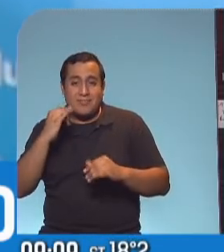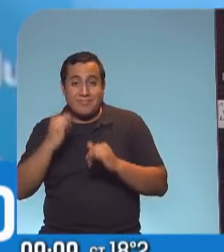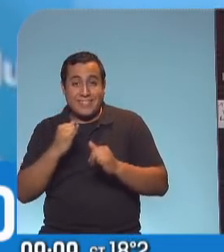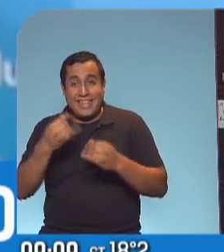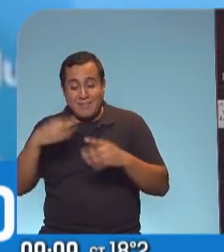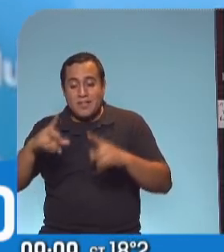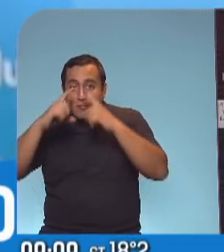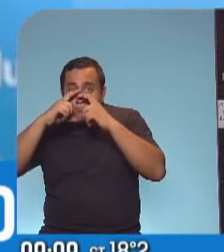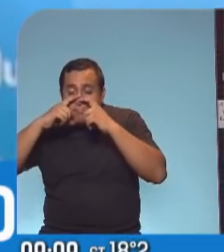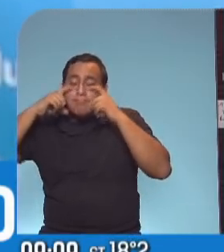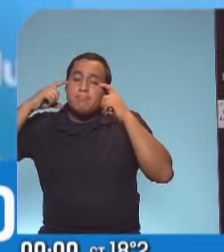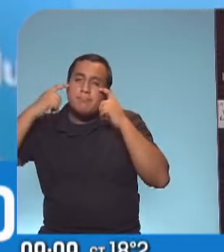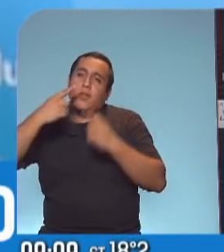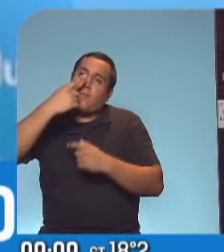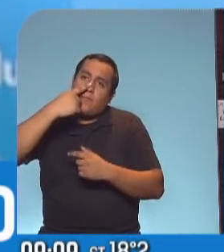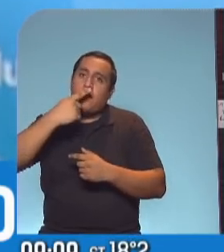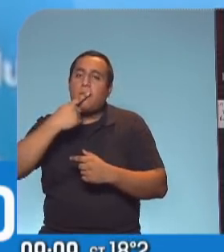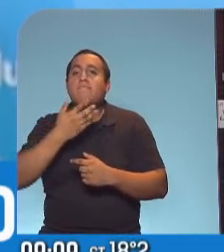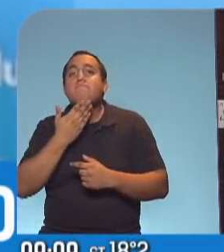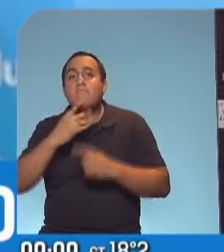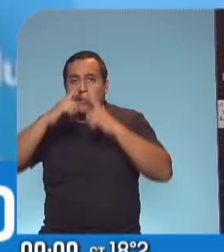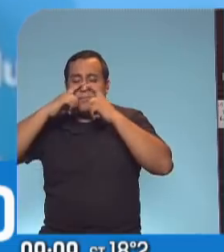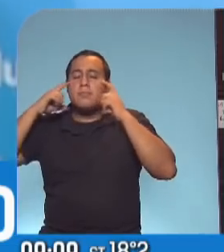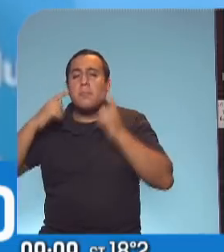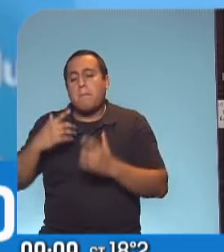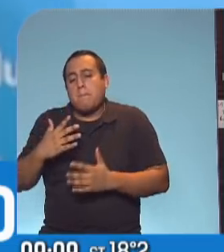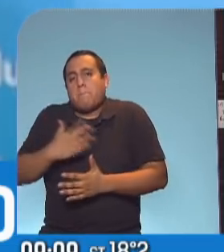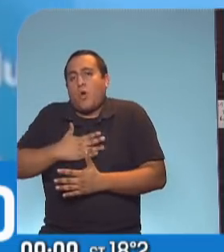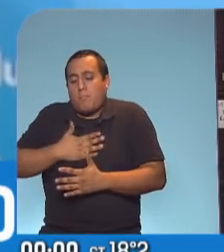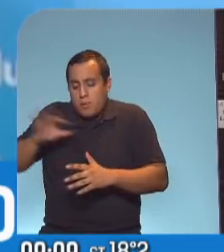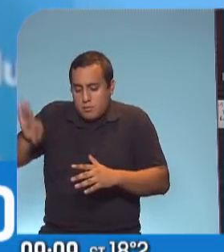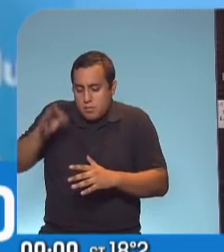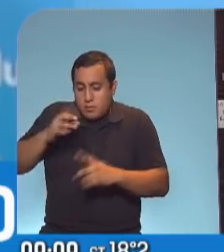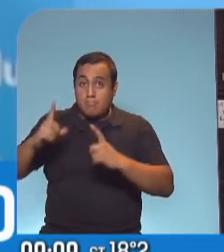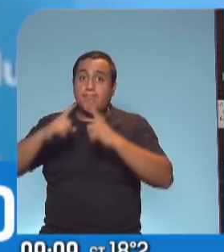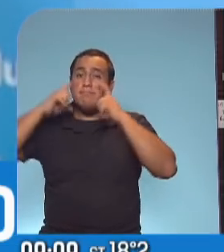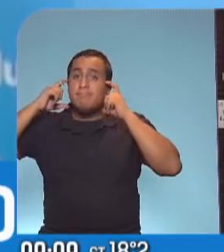un tapanariz, boca y mentón casero, social,